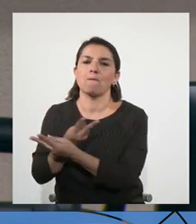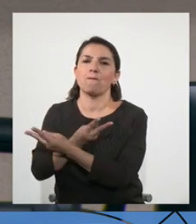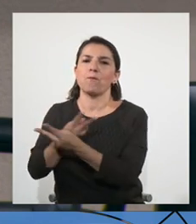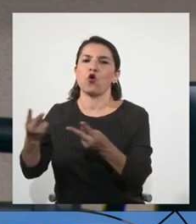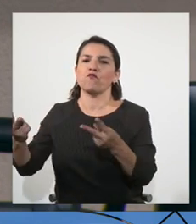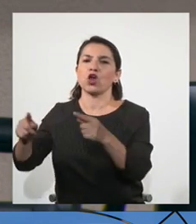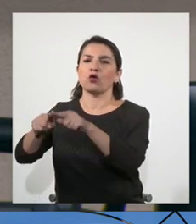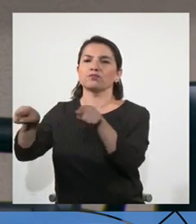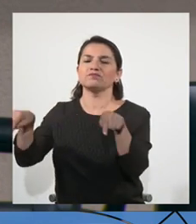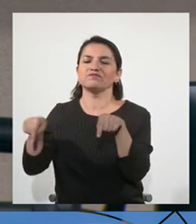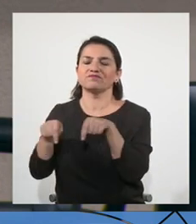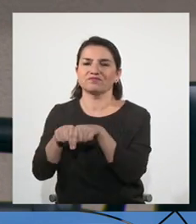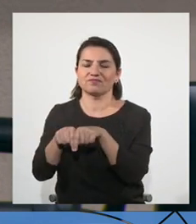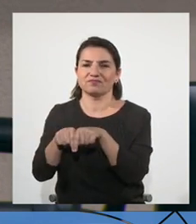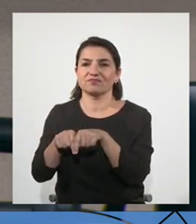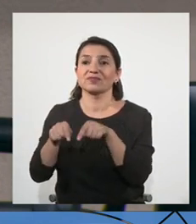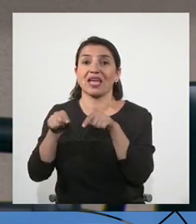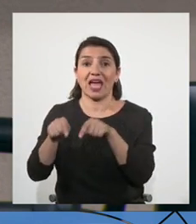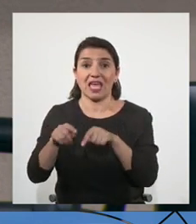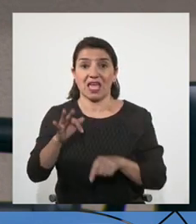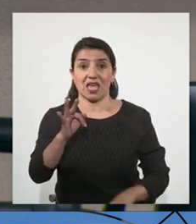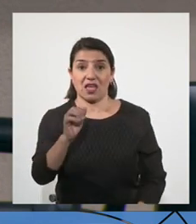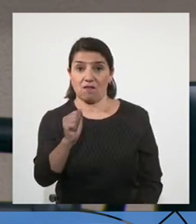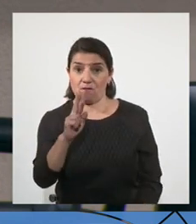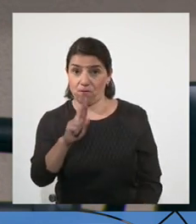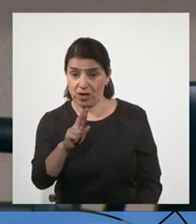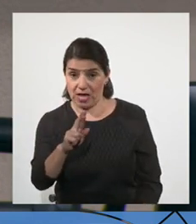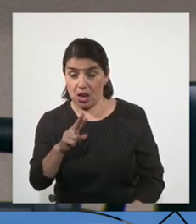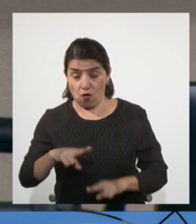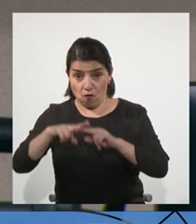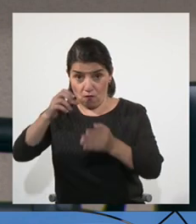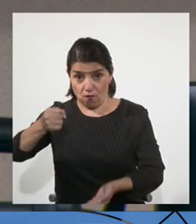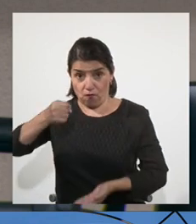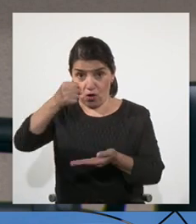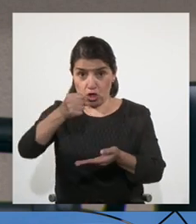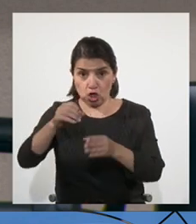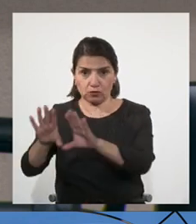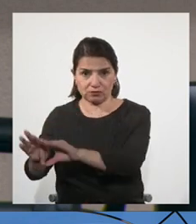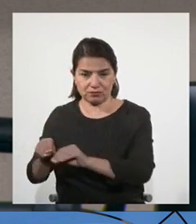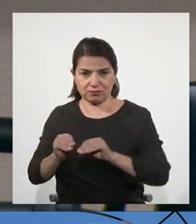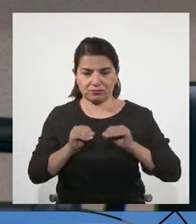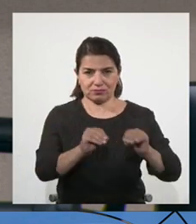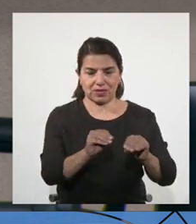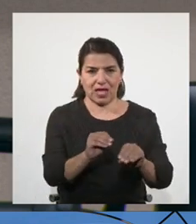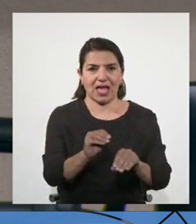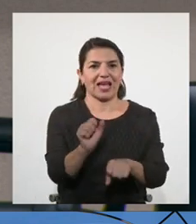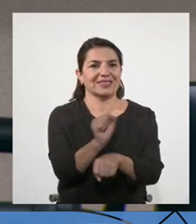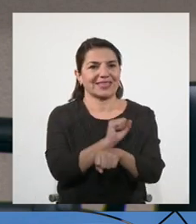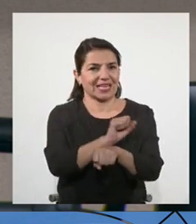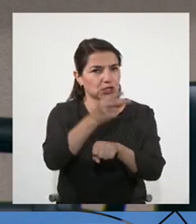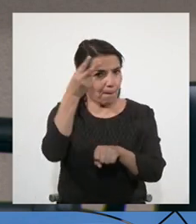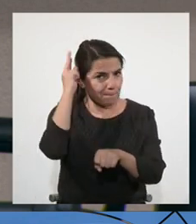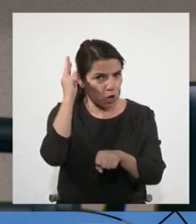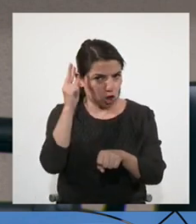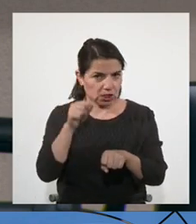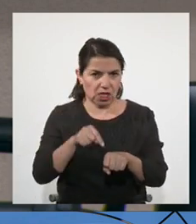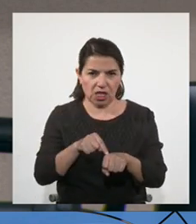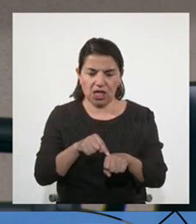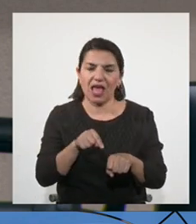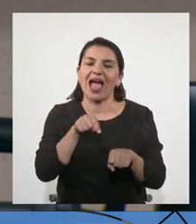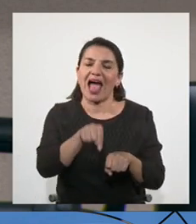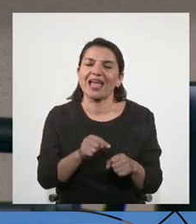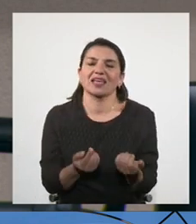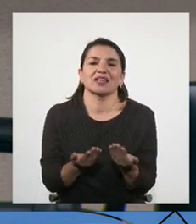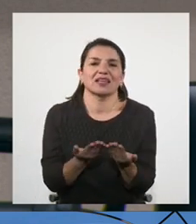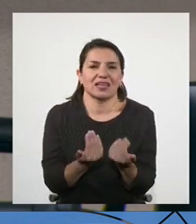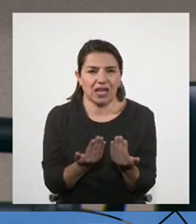y el FAR hace transparencia a transporte. Nosotros tenemos una posible idea para poder discutirla en Tesoro Público, donde estamos diciendo que